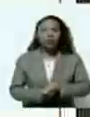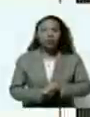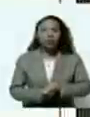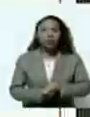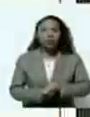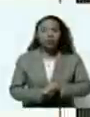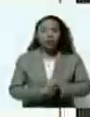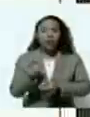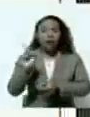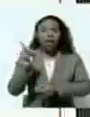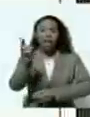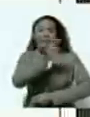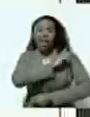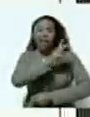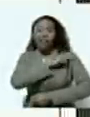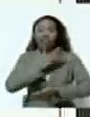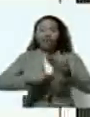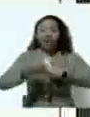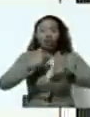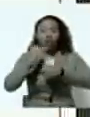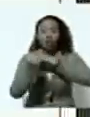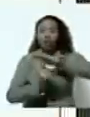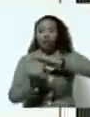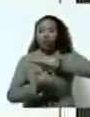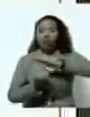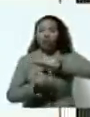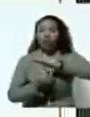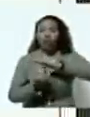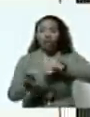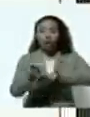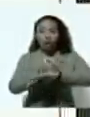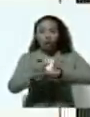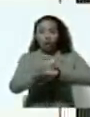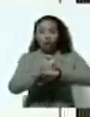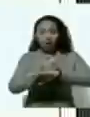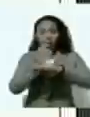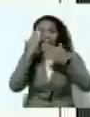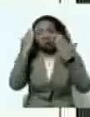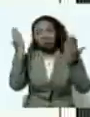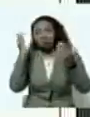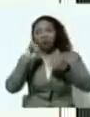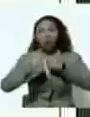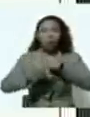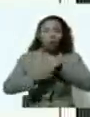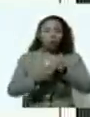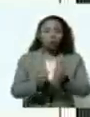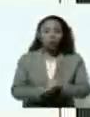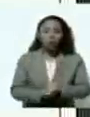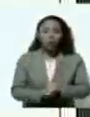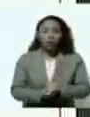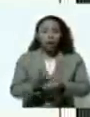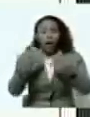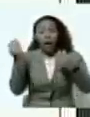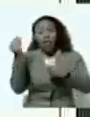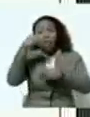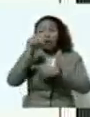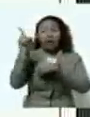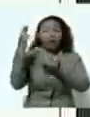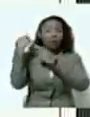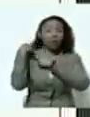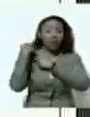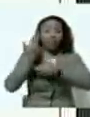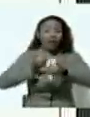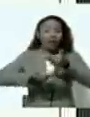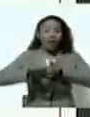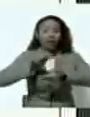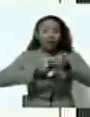Era el jefe de relaciones interinstitucionales del gobierno de Narnia, y además es el encargado de las